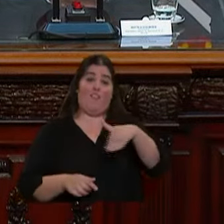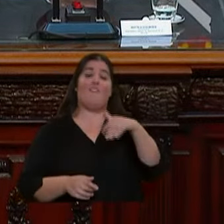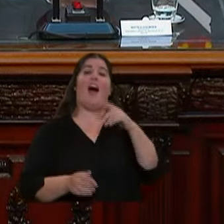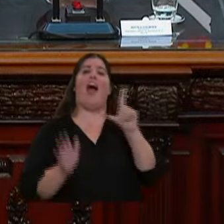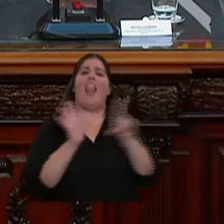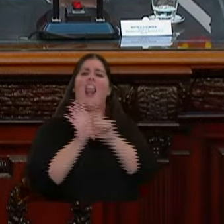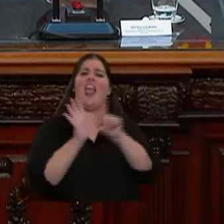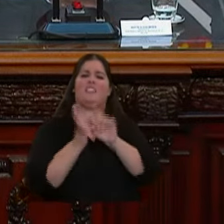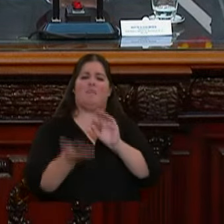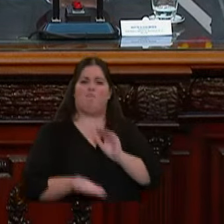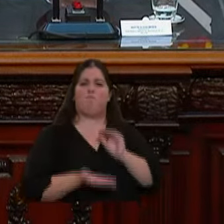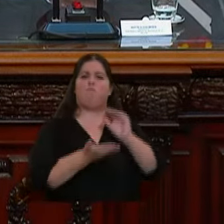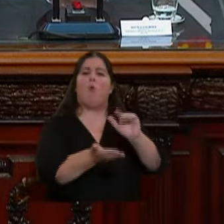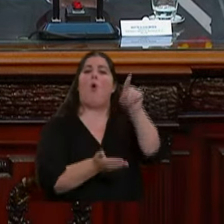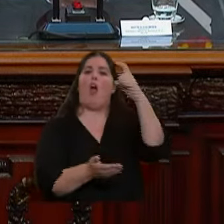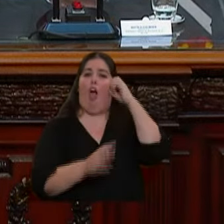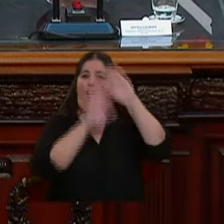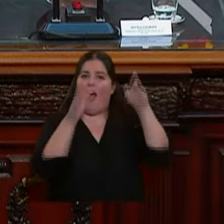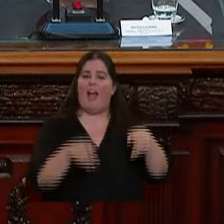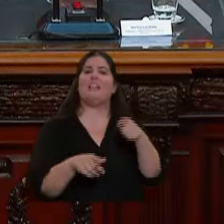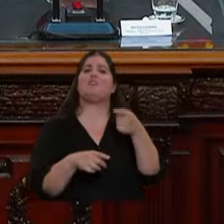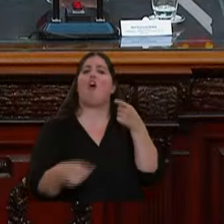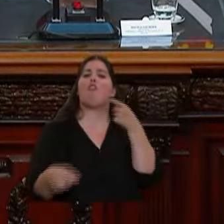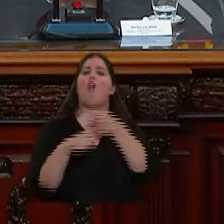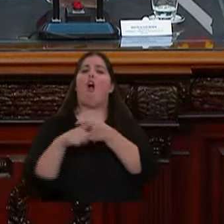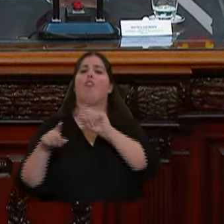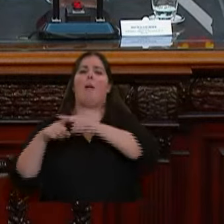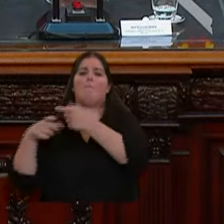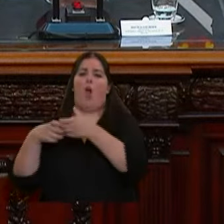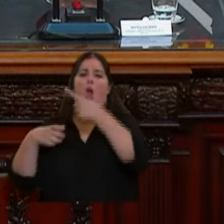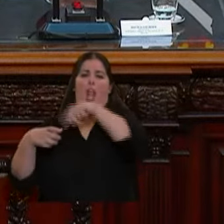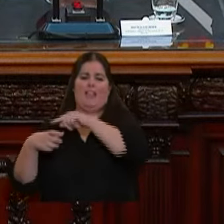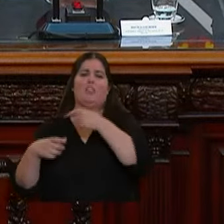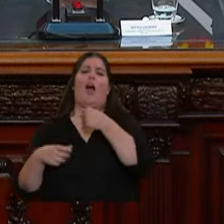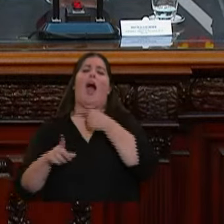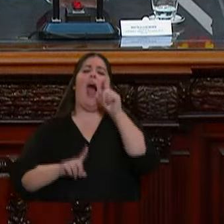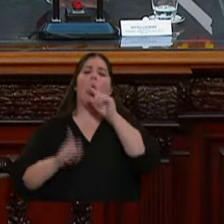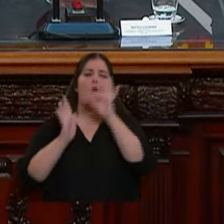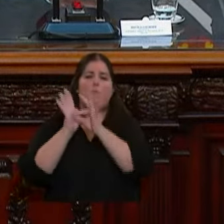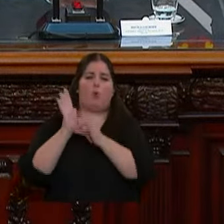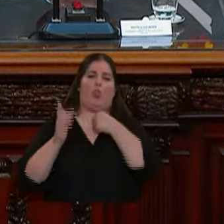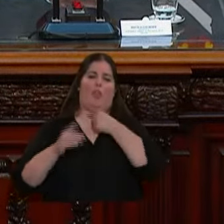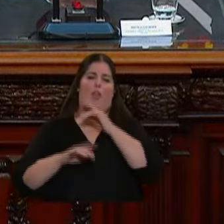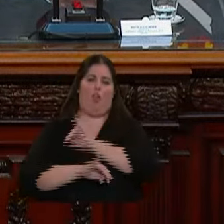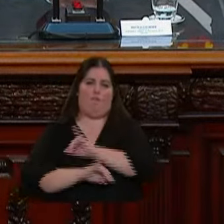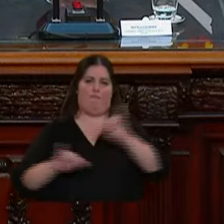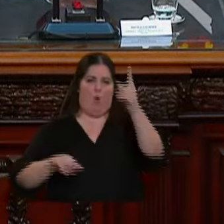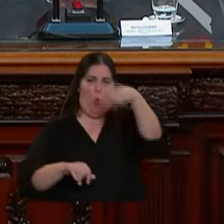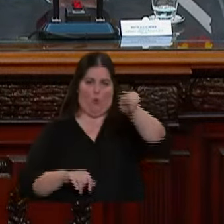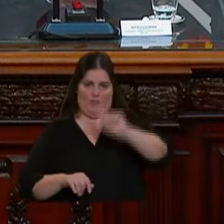paquete de leyes anticasta, del cual quiero compartir con ustedes algunos de sus componentes.